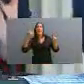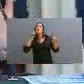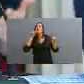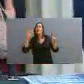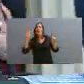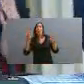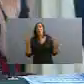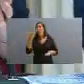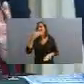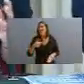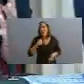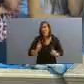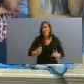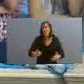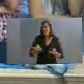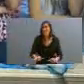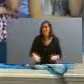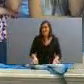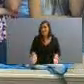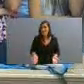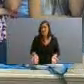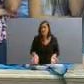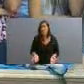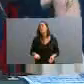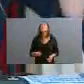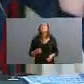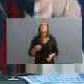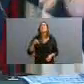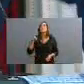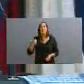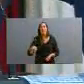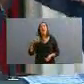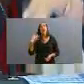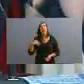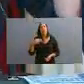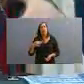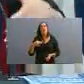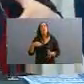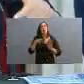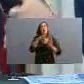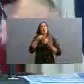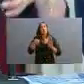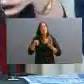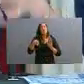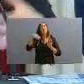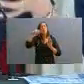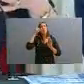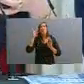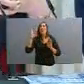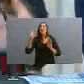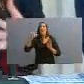lo cierto es que, bueno, yo creo que las cautelares tienen que volver a su verdadero lugar y a su